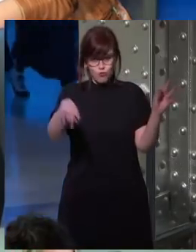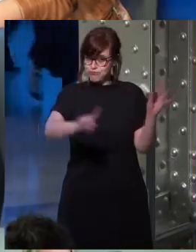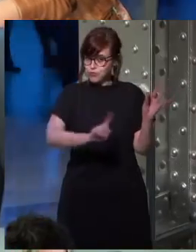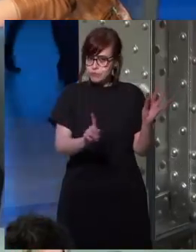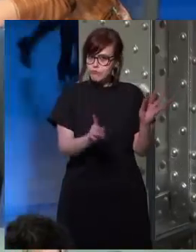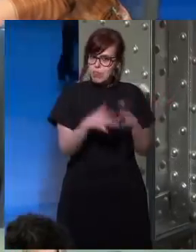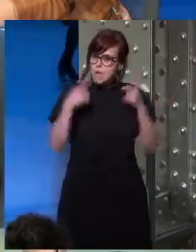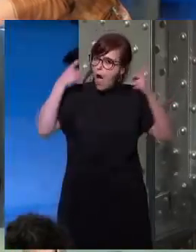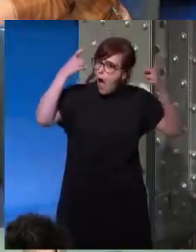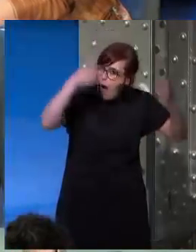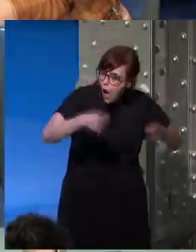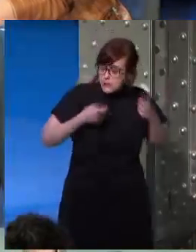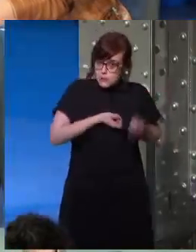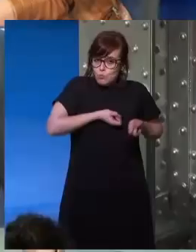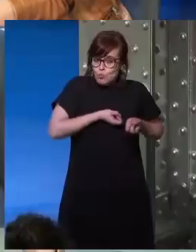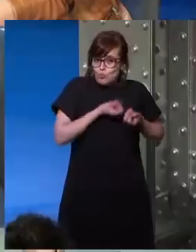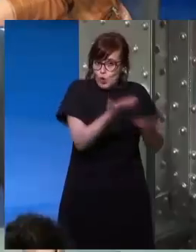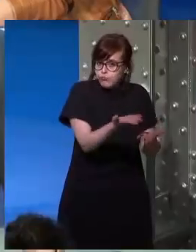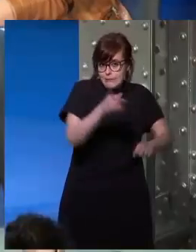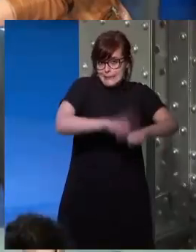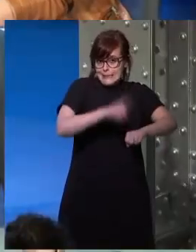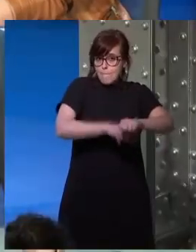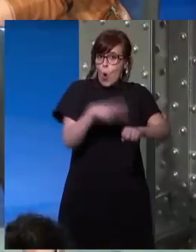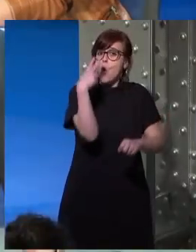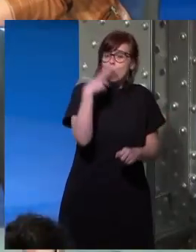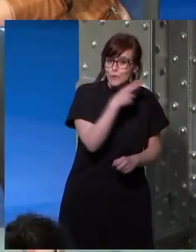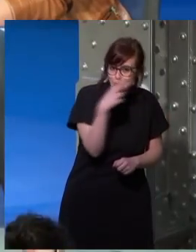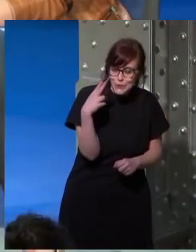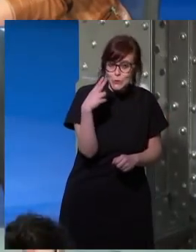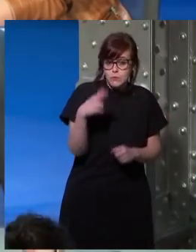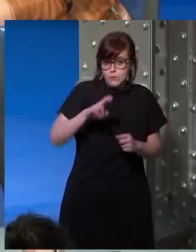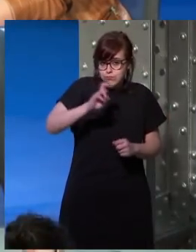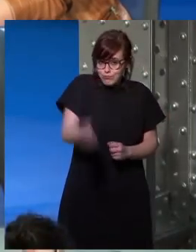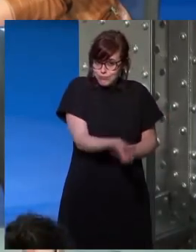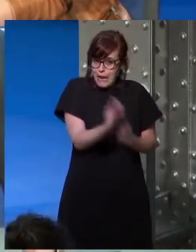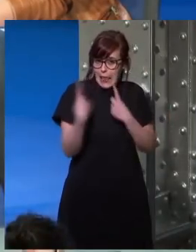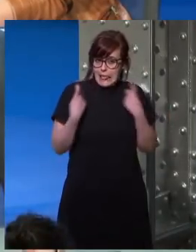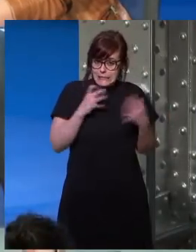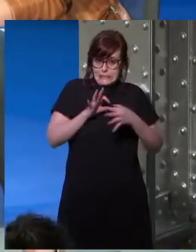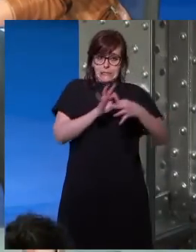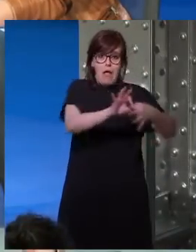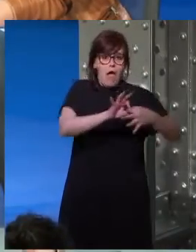pues entrega, requiere, en fin, tiempo, compromiso, etcétera, ¿no? Así que